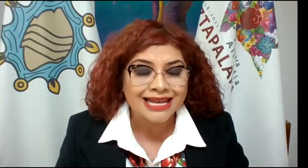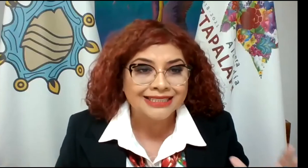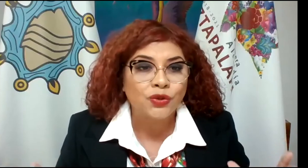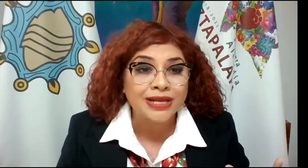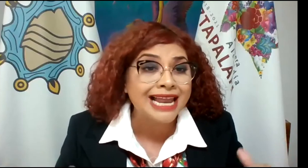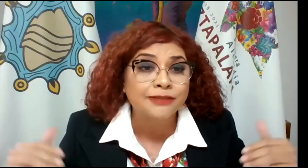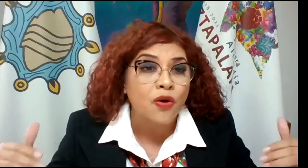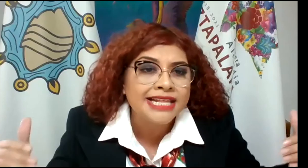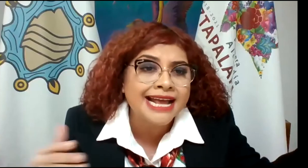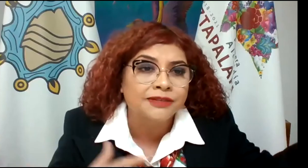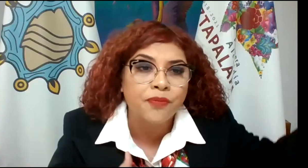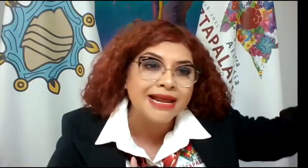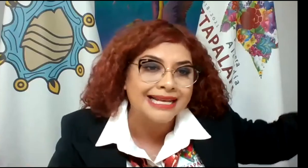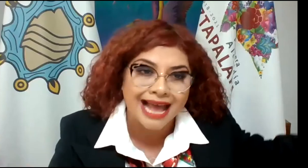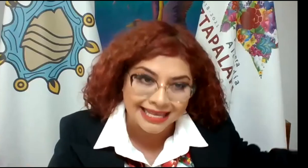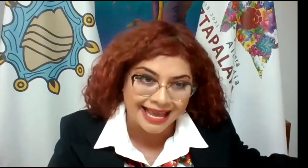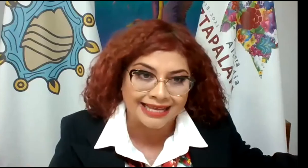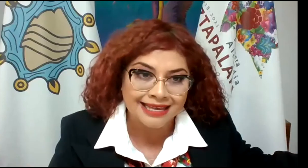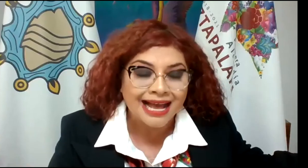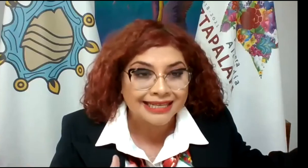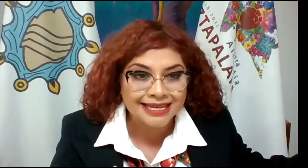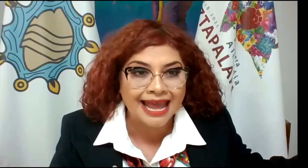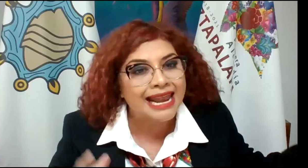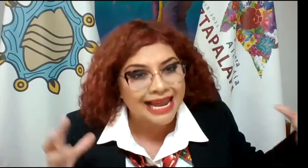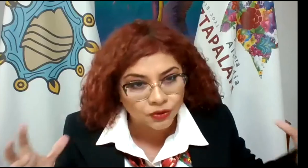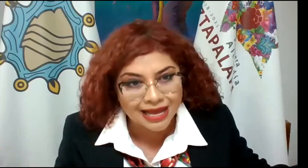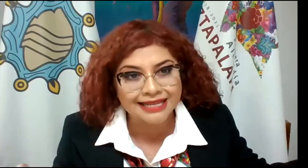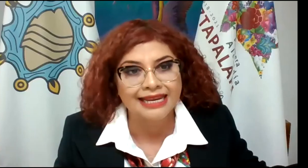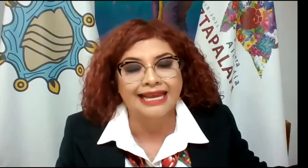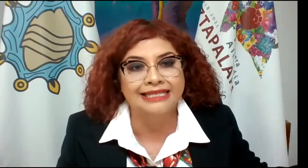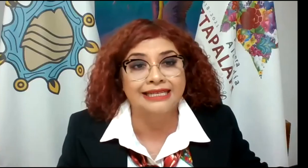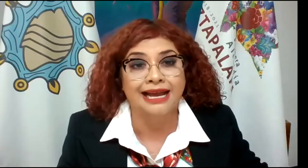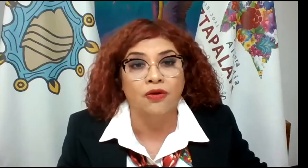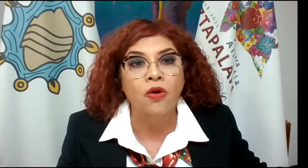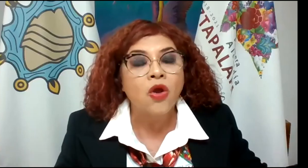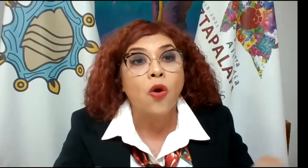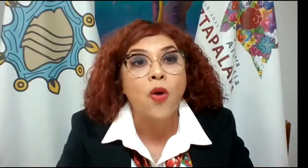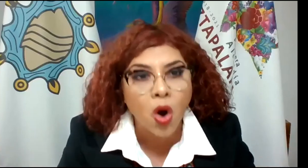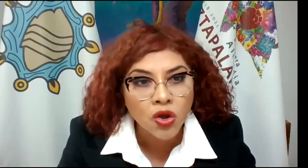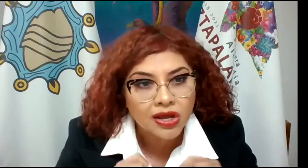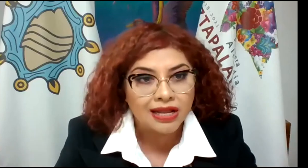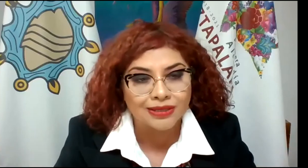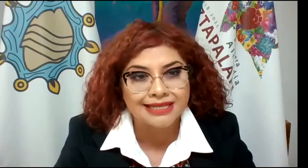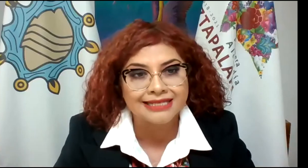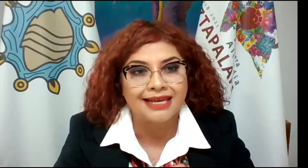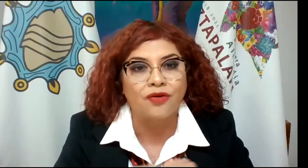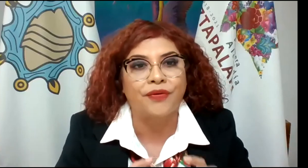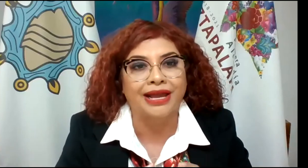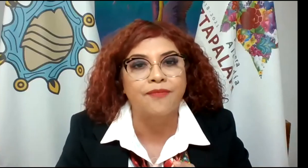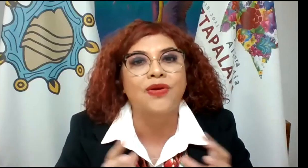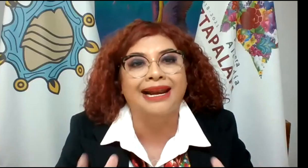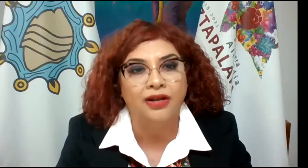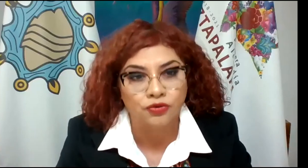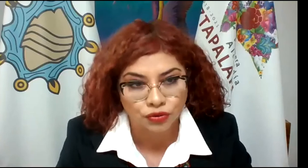ciudadana, sino es de las políticas públicas añejas. Así que la ciudad tiene que hacerse cargo, como hoy lo está haciendo,